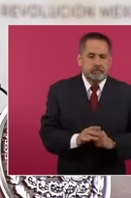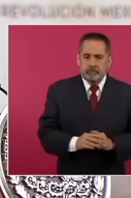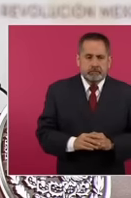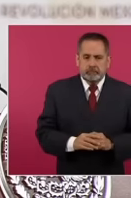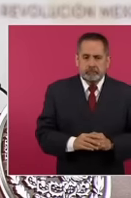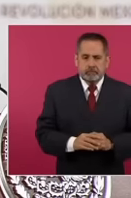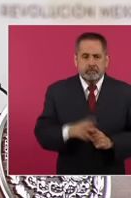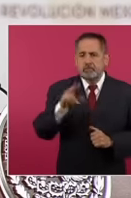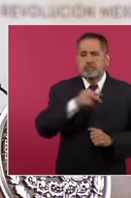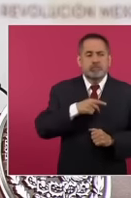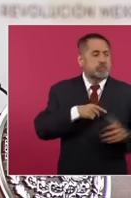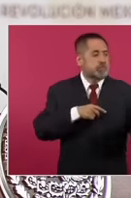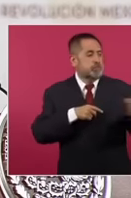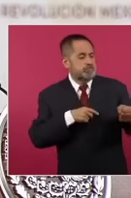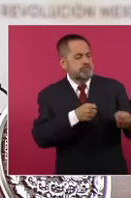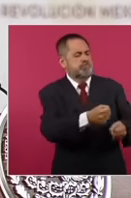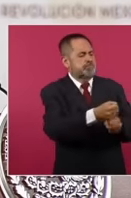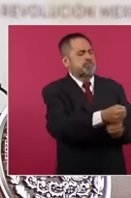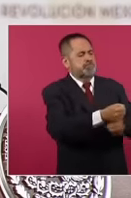que no haya tortura